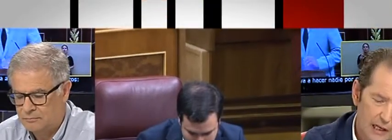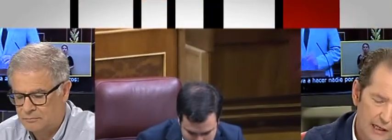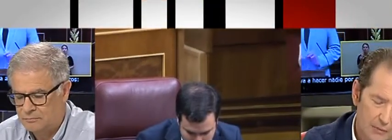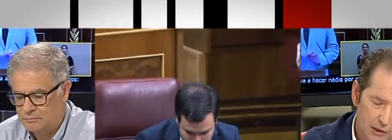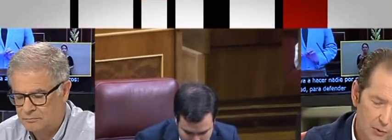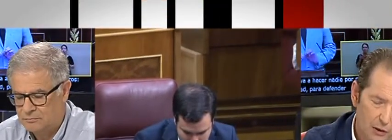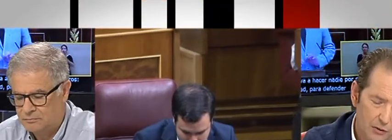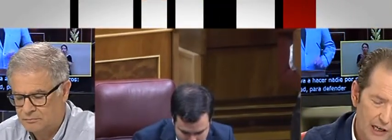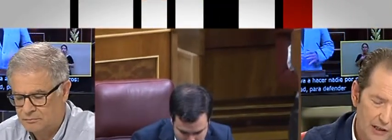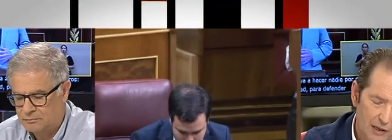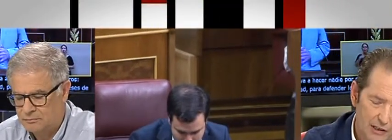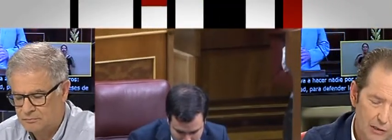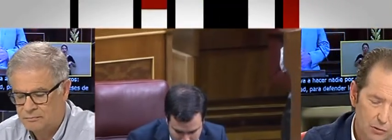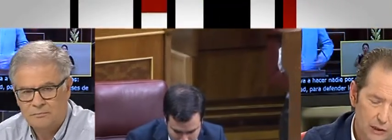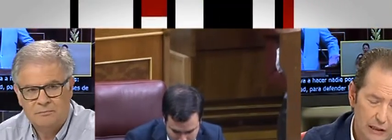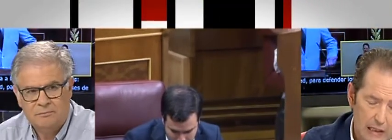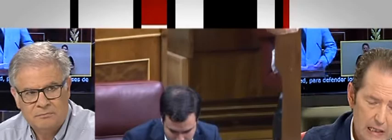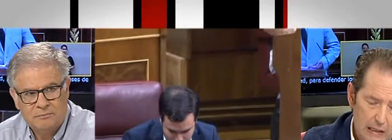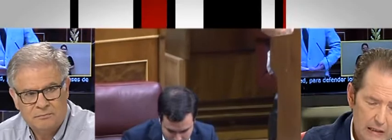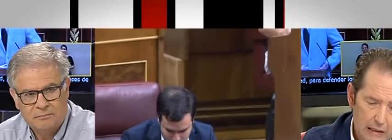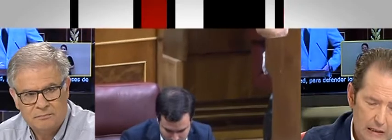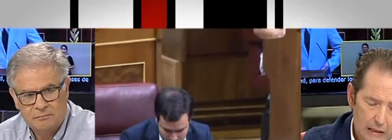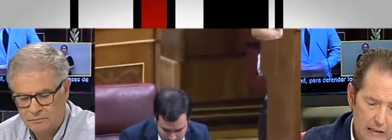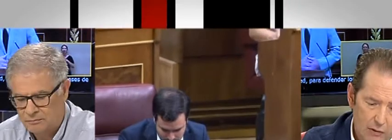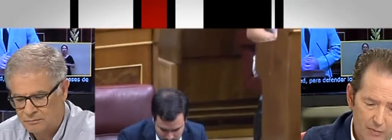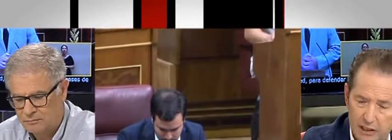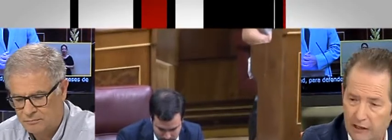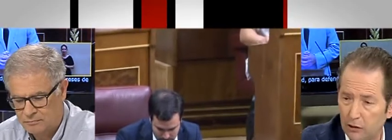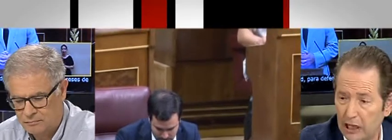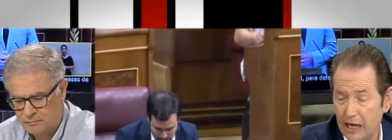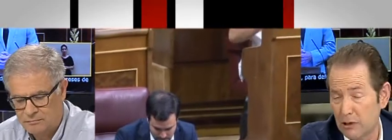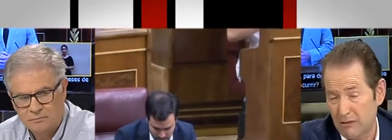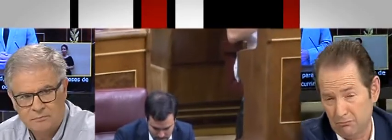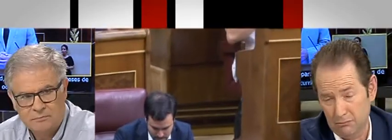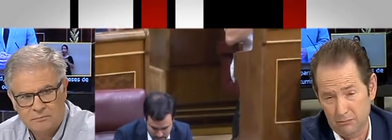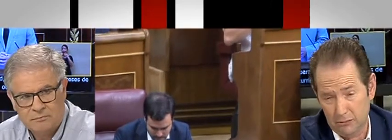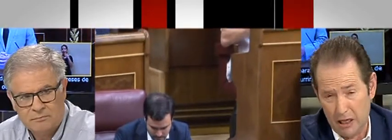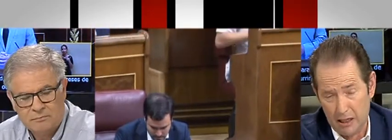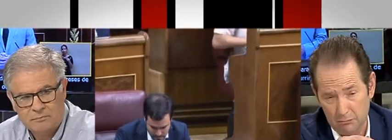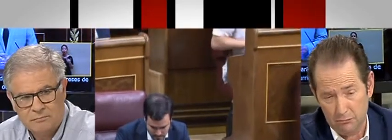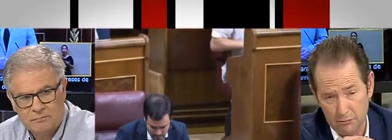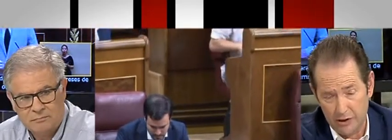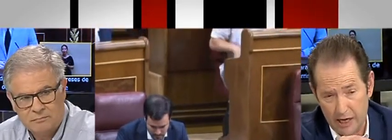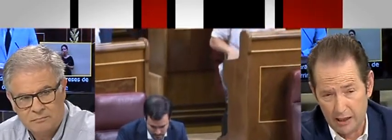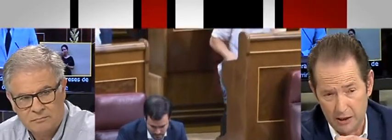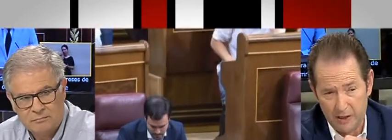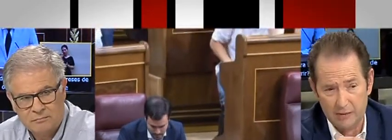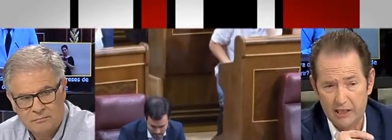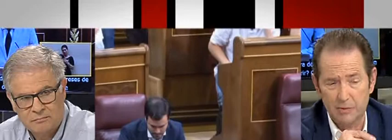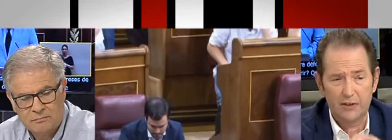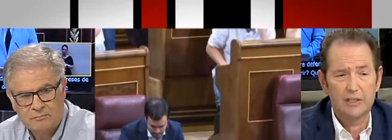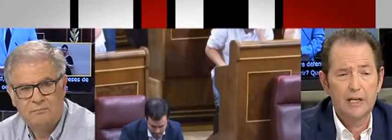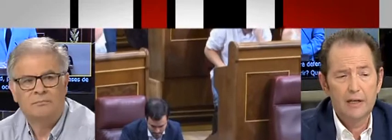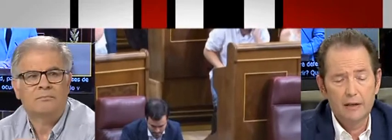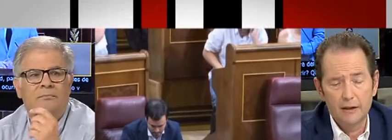tenía el centro gobierno gonzález tenía mayoría absoluta está igualmente está derrotada hay una idea que expresan